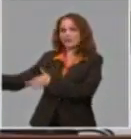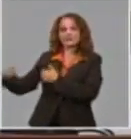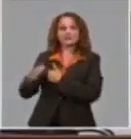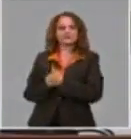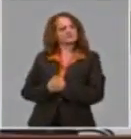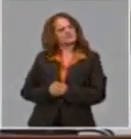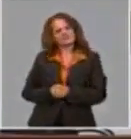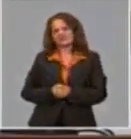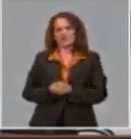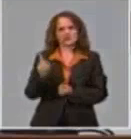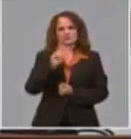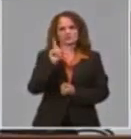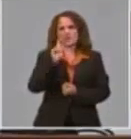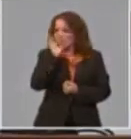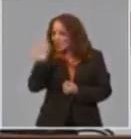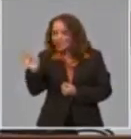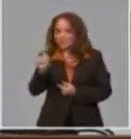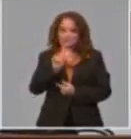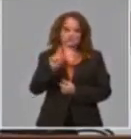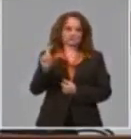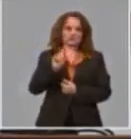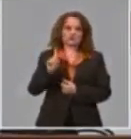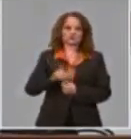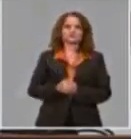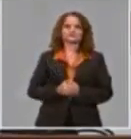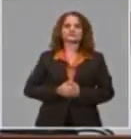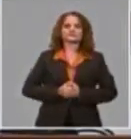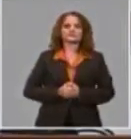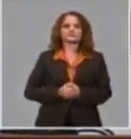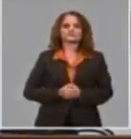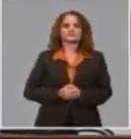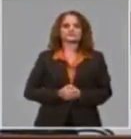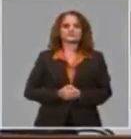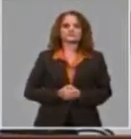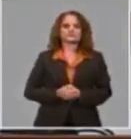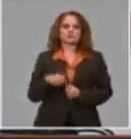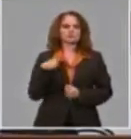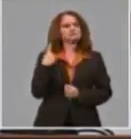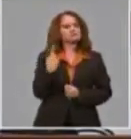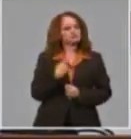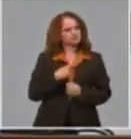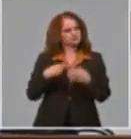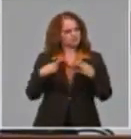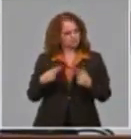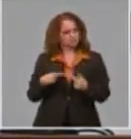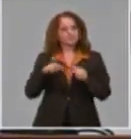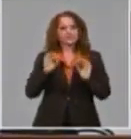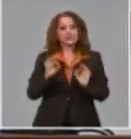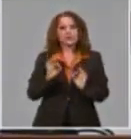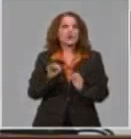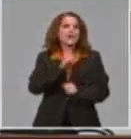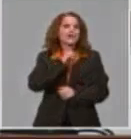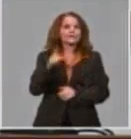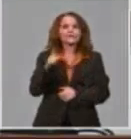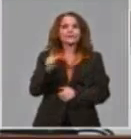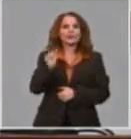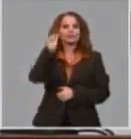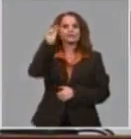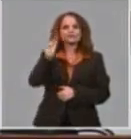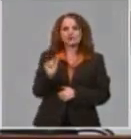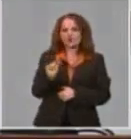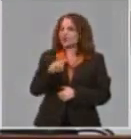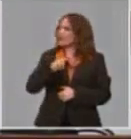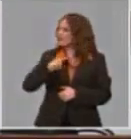manera en que se actúa. Entonces yo ratifico que nosotros no vamos a actuar con el que le hace la cola a alguien que no